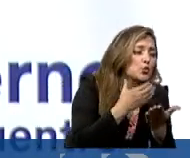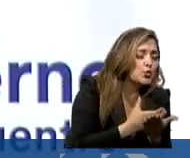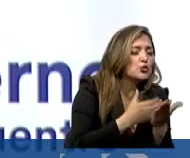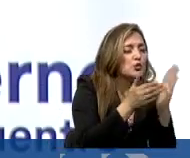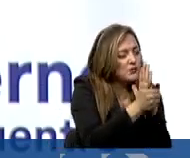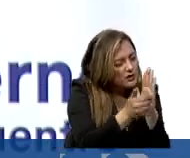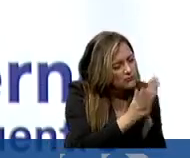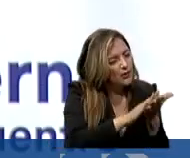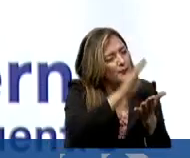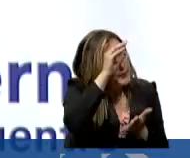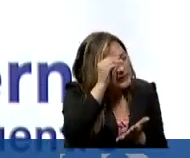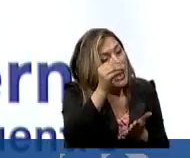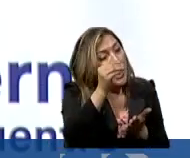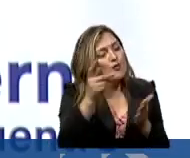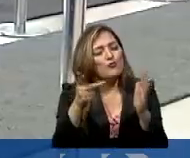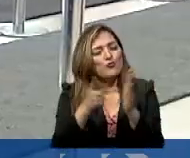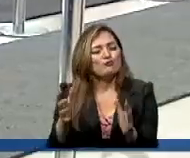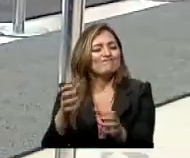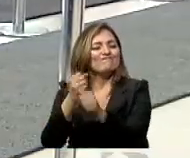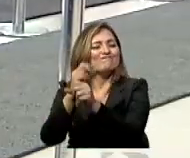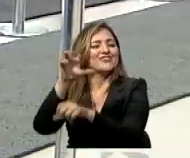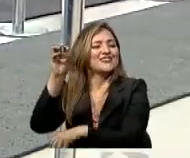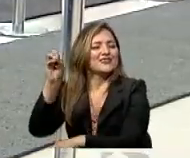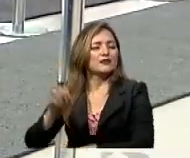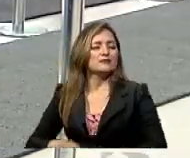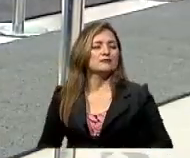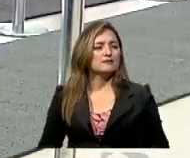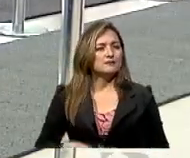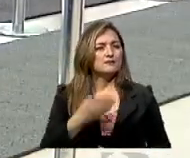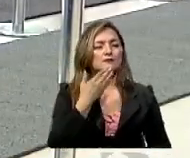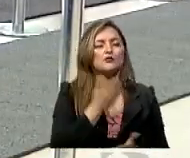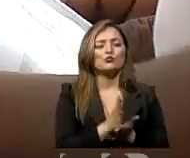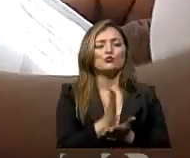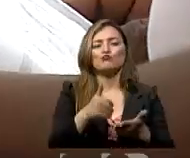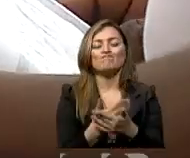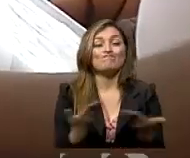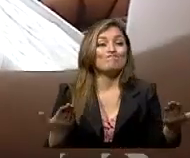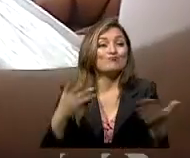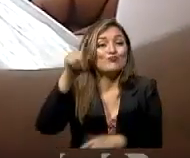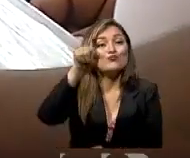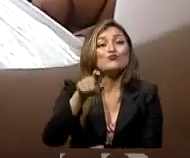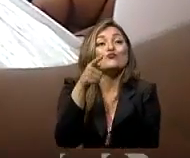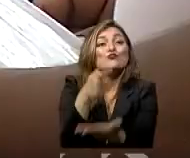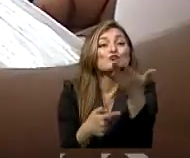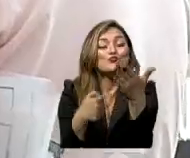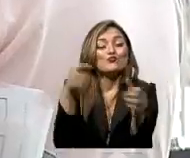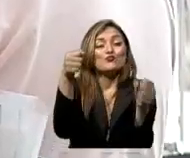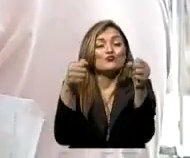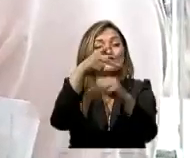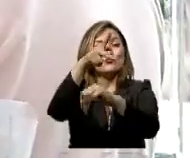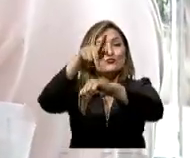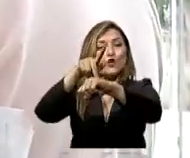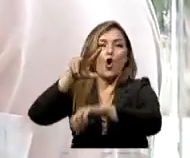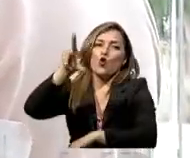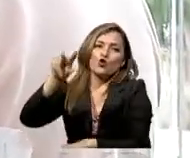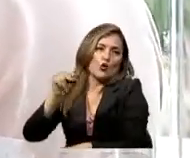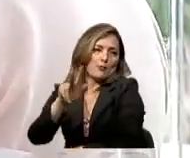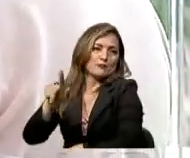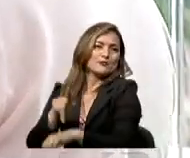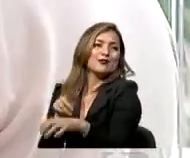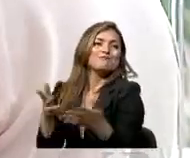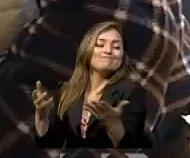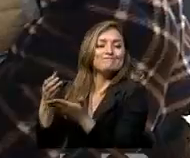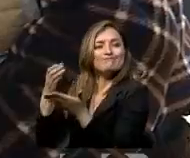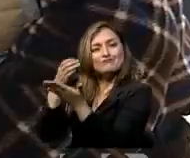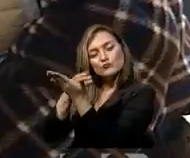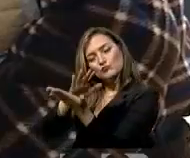de recuperación a nivel nacional. Para acceder a la recuperación de puntos, los conductores profesionales y no profesionales seguirán un